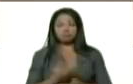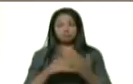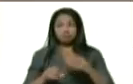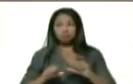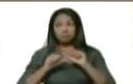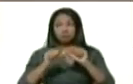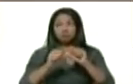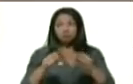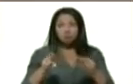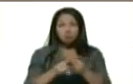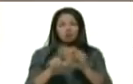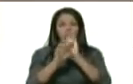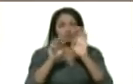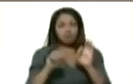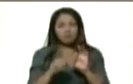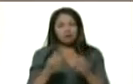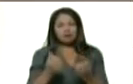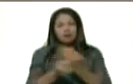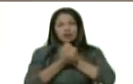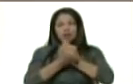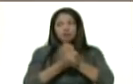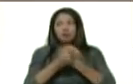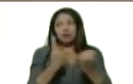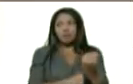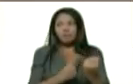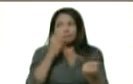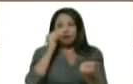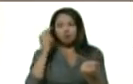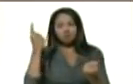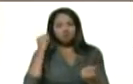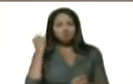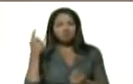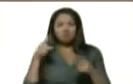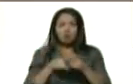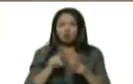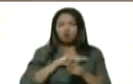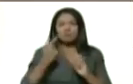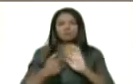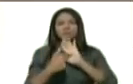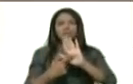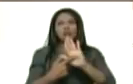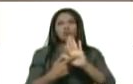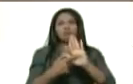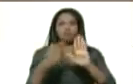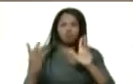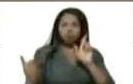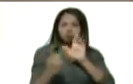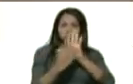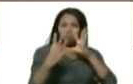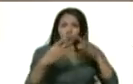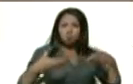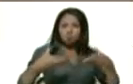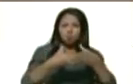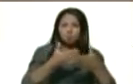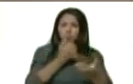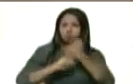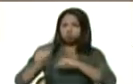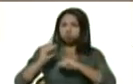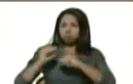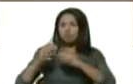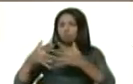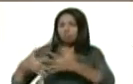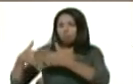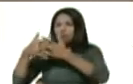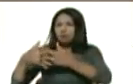avanzando. Queridos hermanos, hermanas, tenemos que presentar un solo frente de batalla contra el imperialismo que